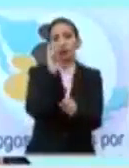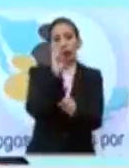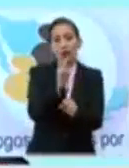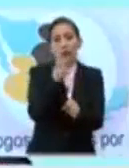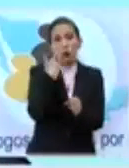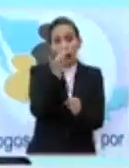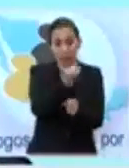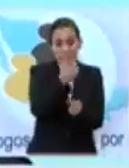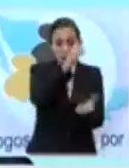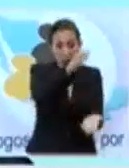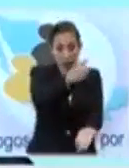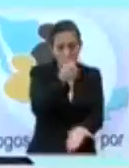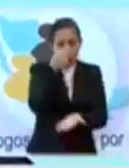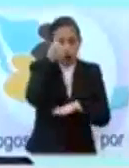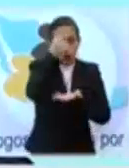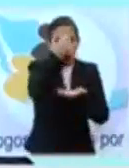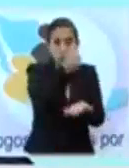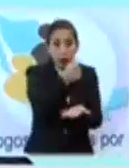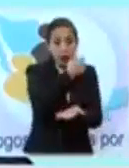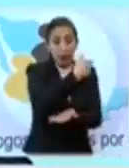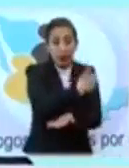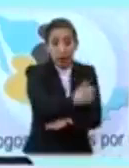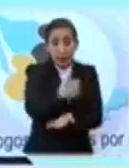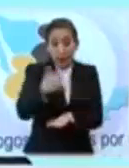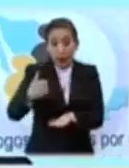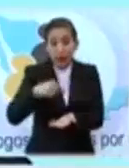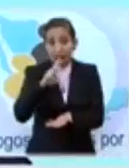presupuesto por persona equivalente a